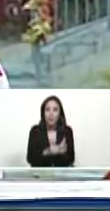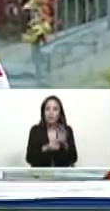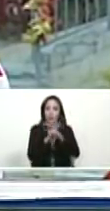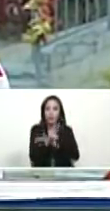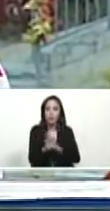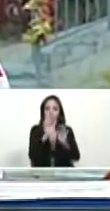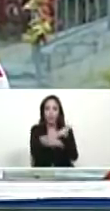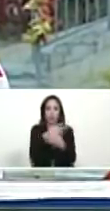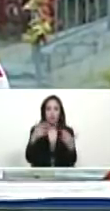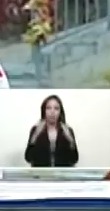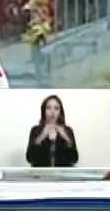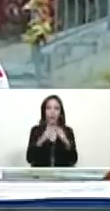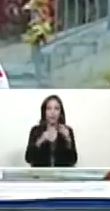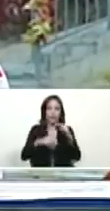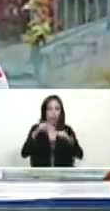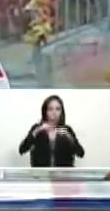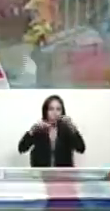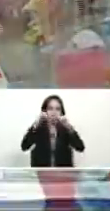567.218 viviendas,